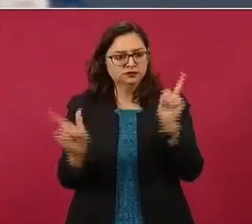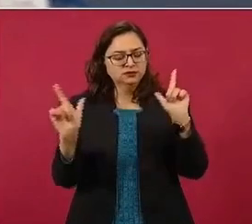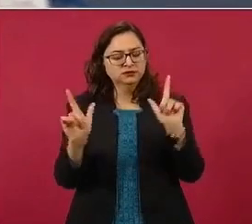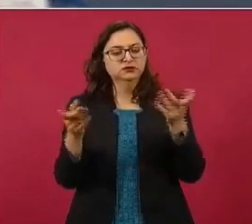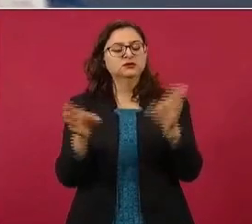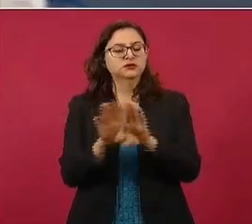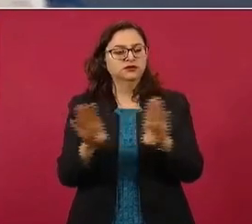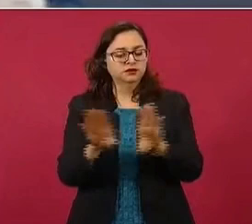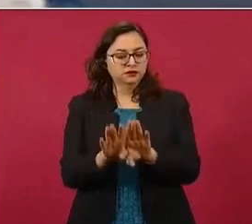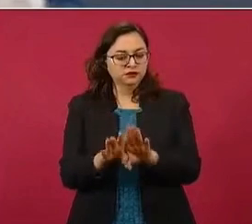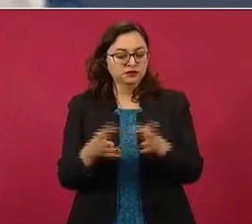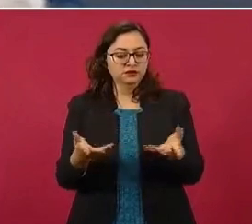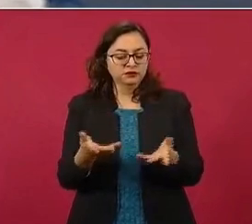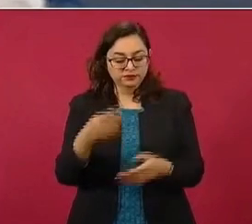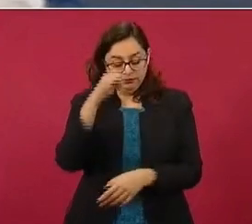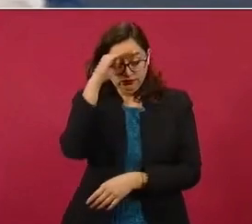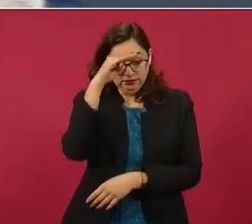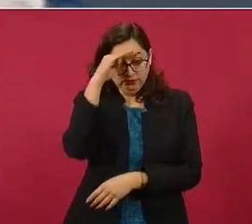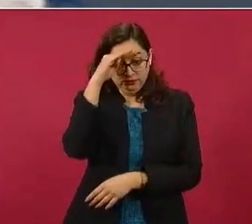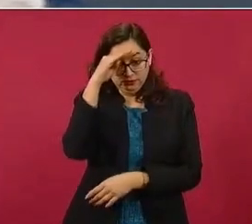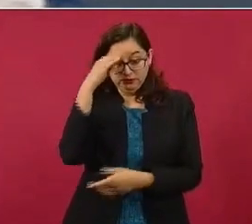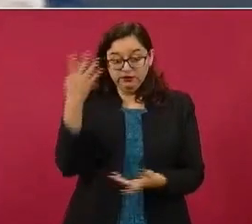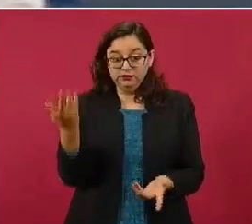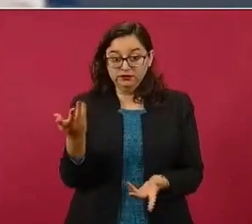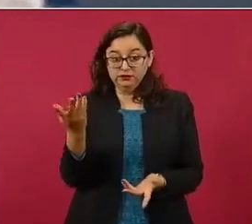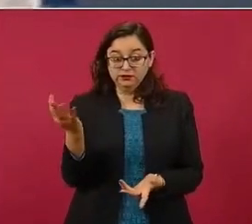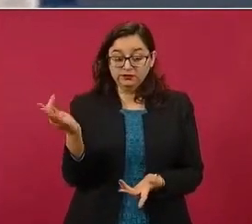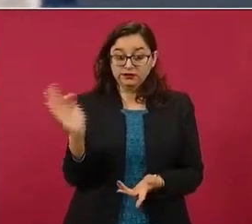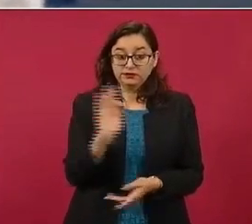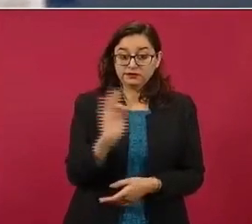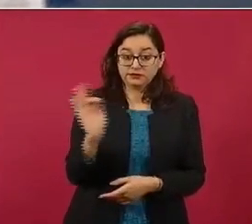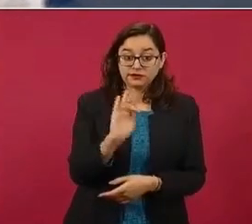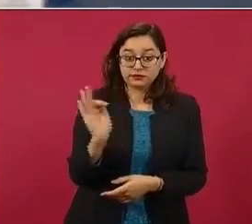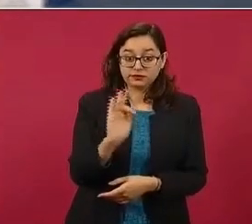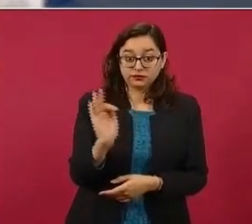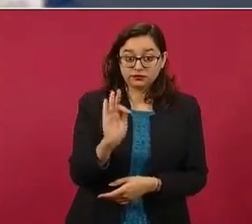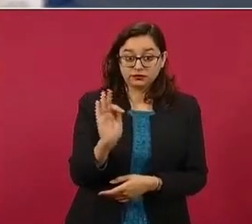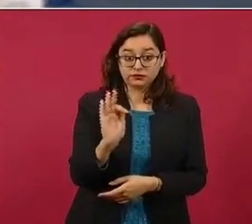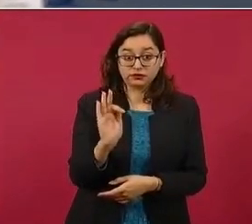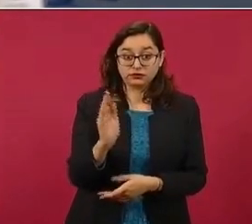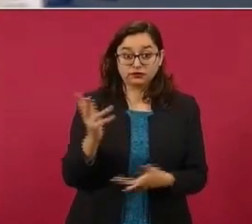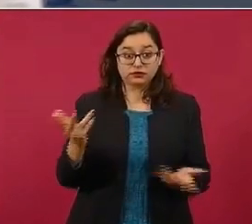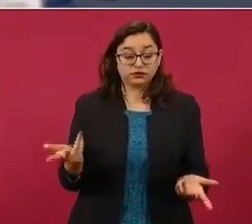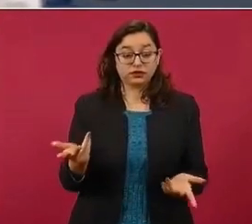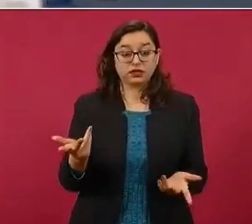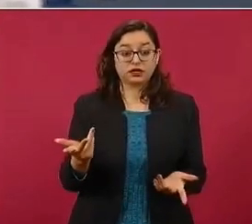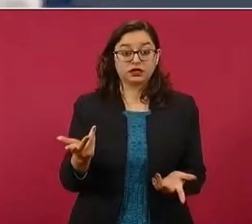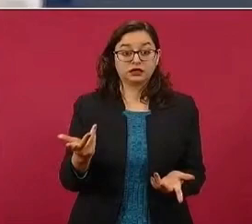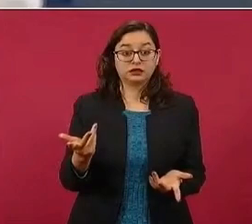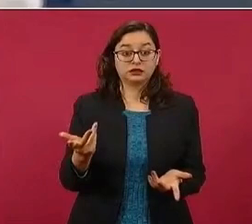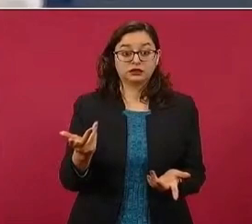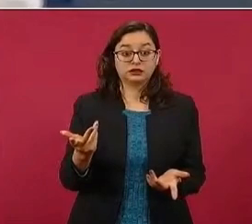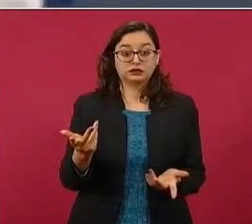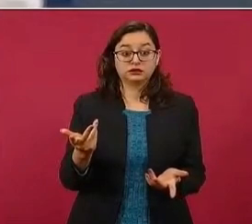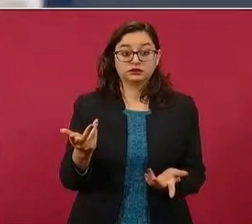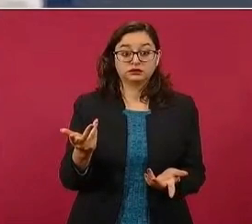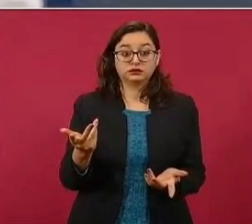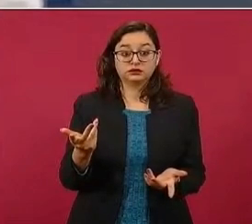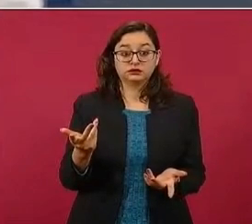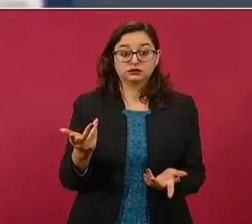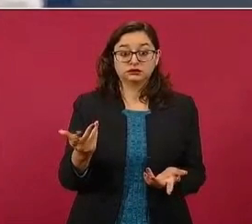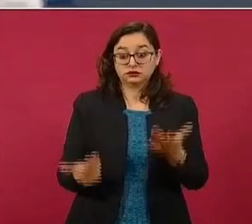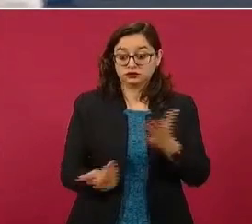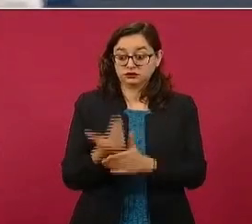también preguntarle si no considera que las críticas que se hacen desde un foro tan relevante como son la